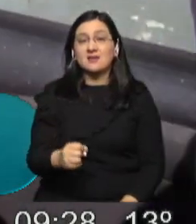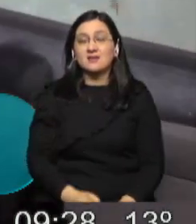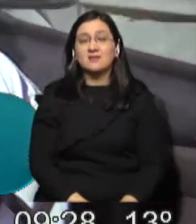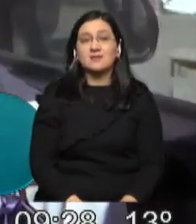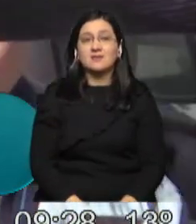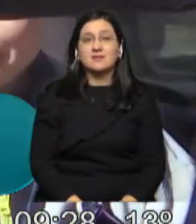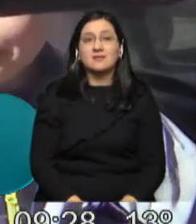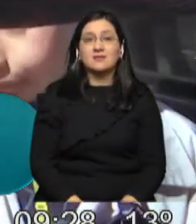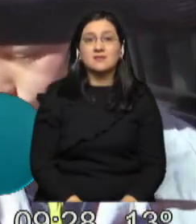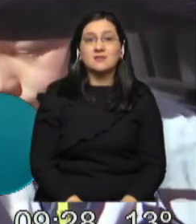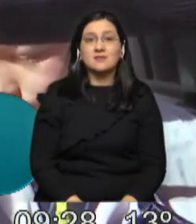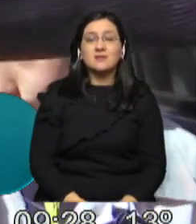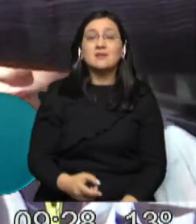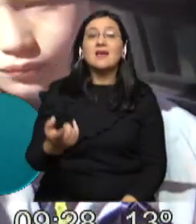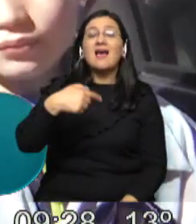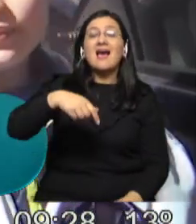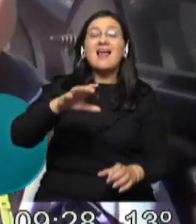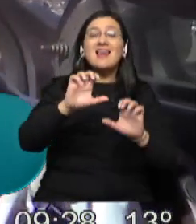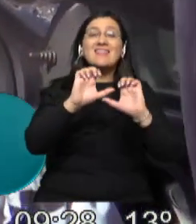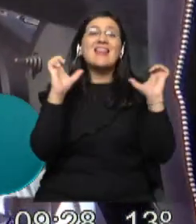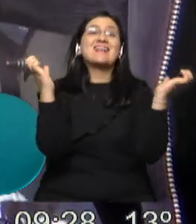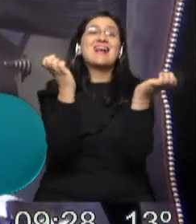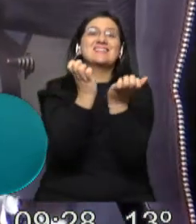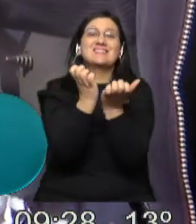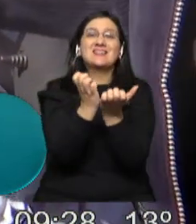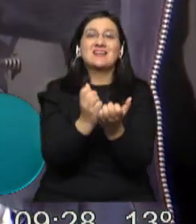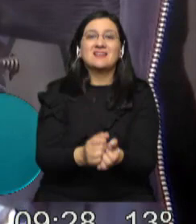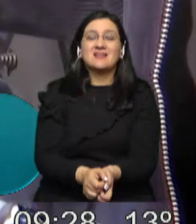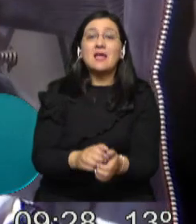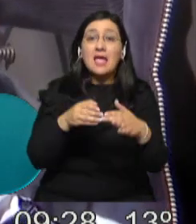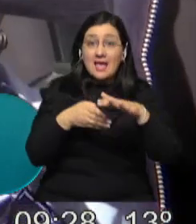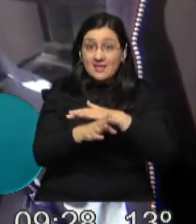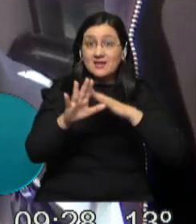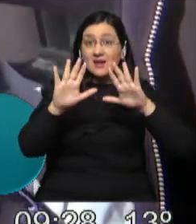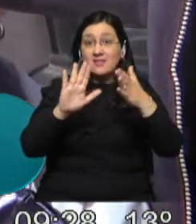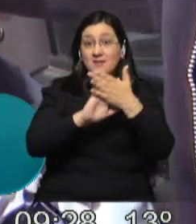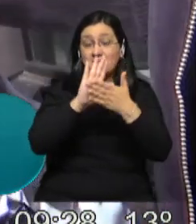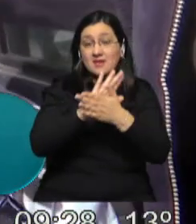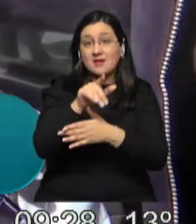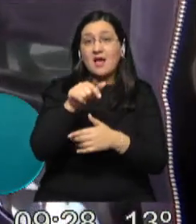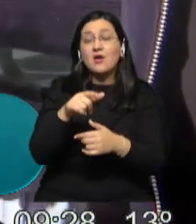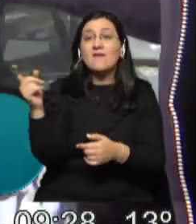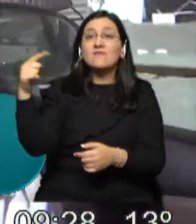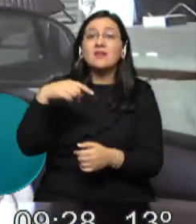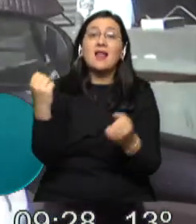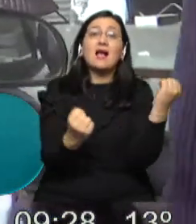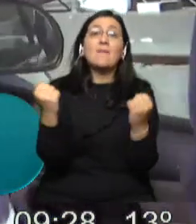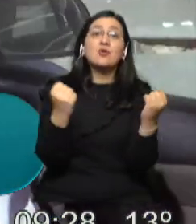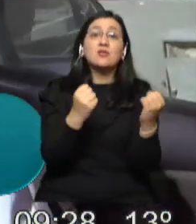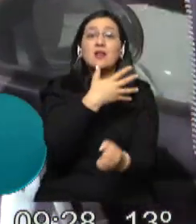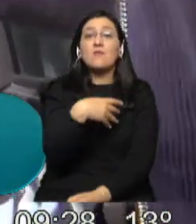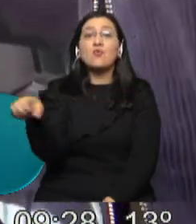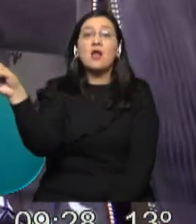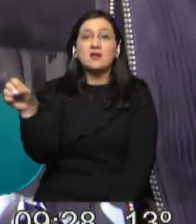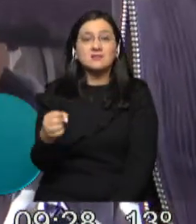grada olímpica. ¿Y a qué hora entran? ¿A la 1 o no? 10, a las 10. Ahora ya los paso a buscar la camioneta acá. ¿Qué? ¿Los paso a buscar la